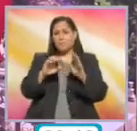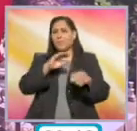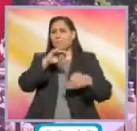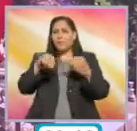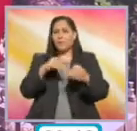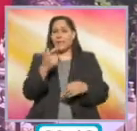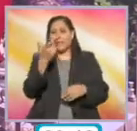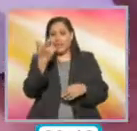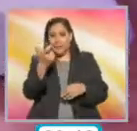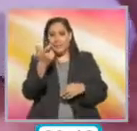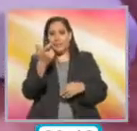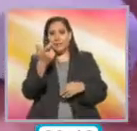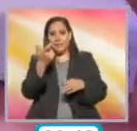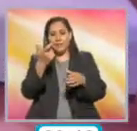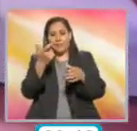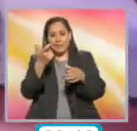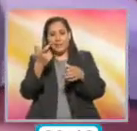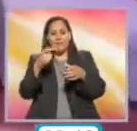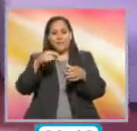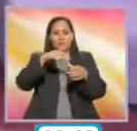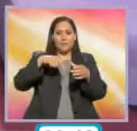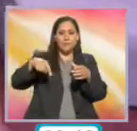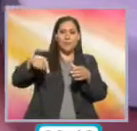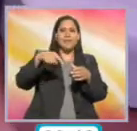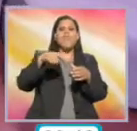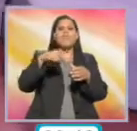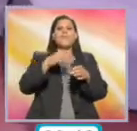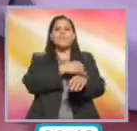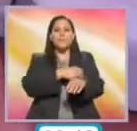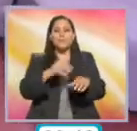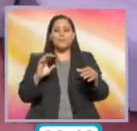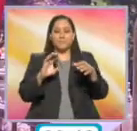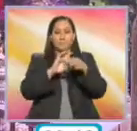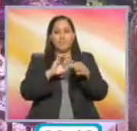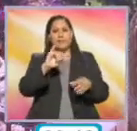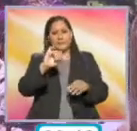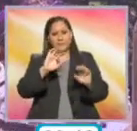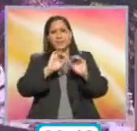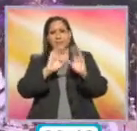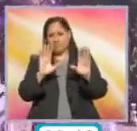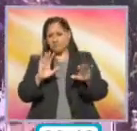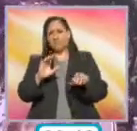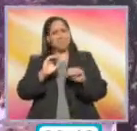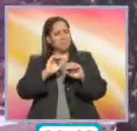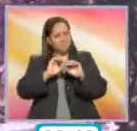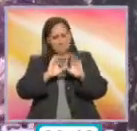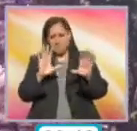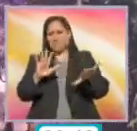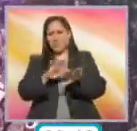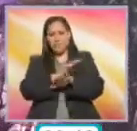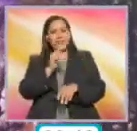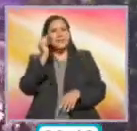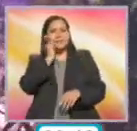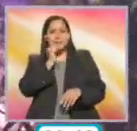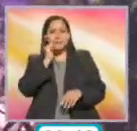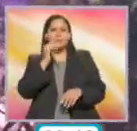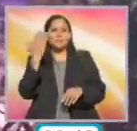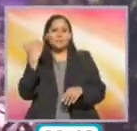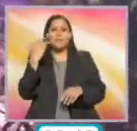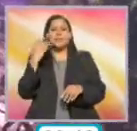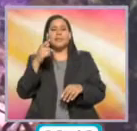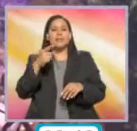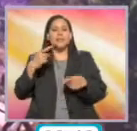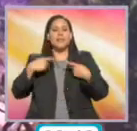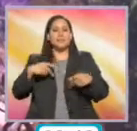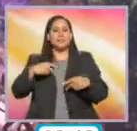hasta la economía gira alrededor de las familias? ¿Así sigue siendo? Sí, claro que ha evolucionado desde siempre, desde los gens